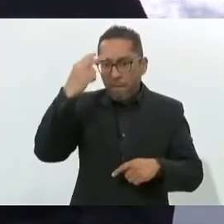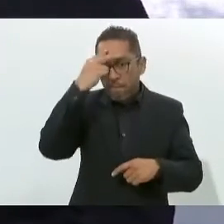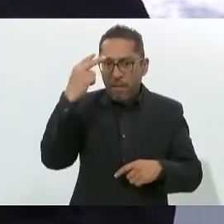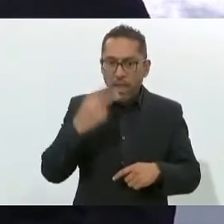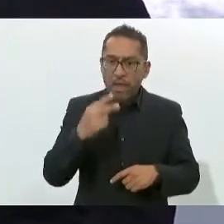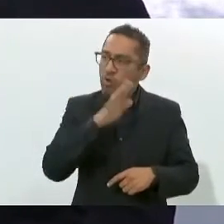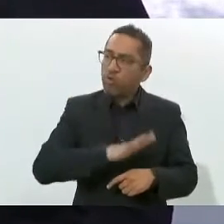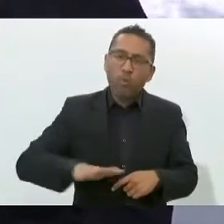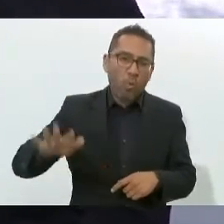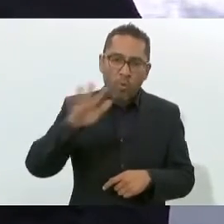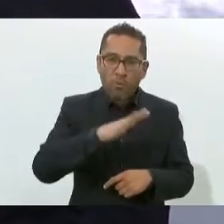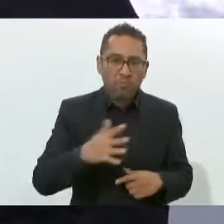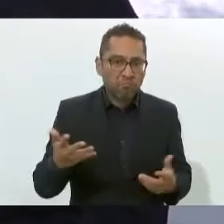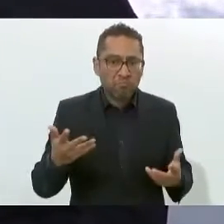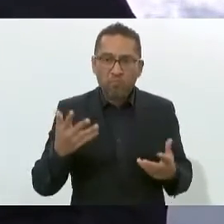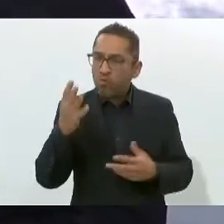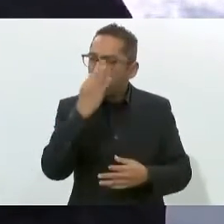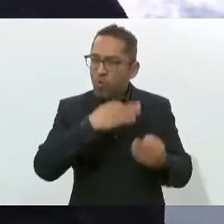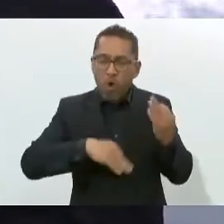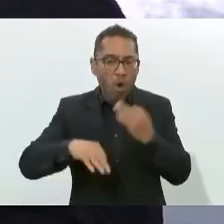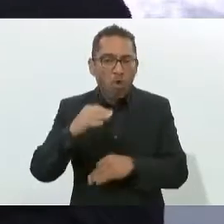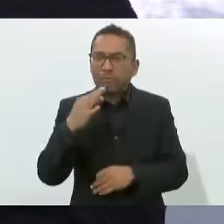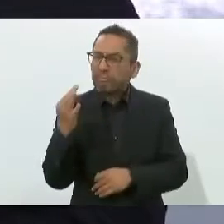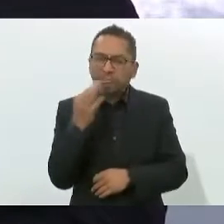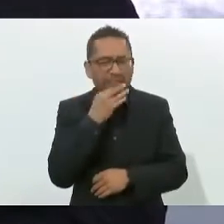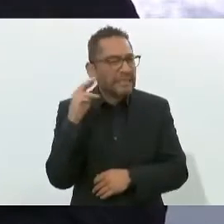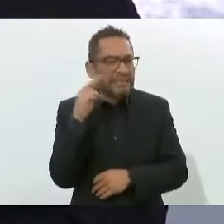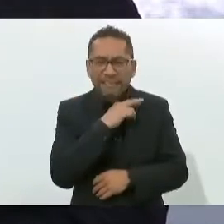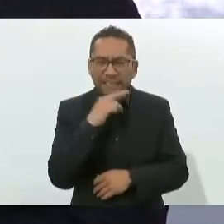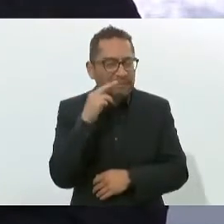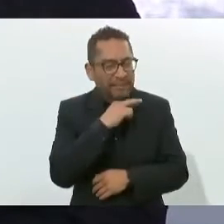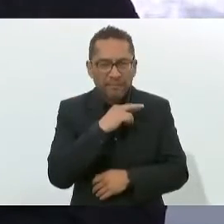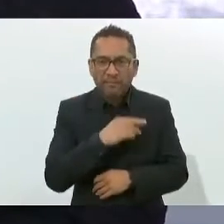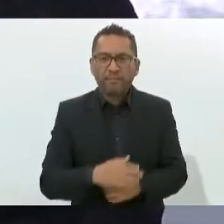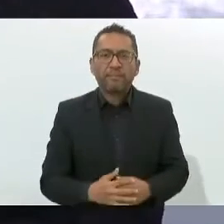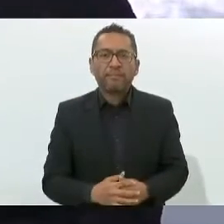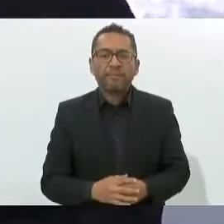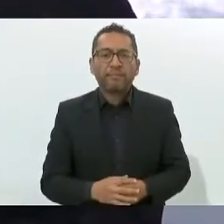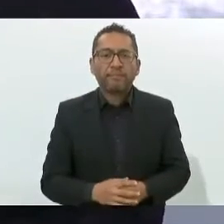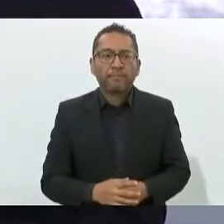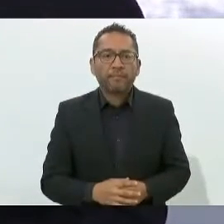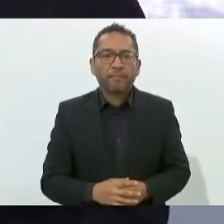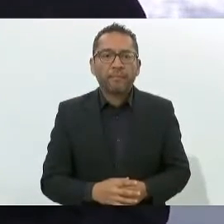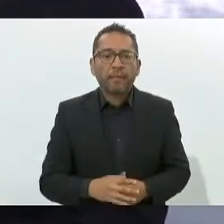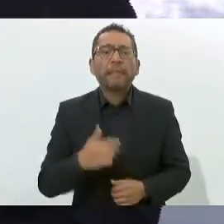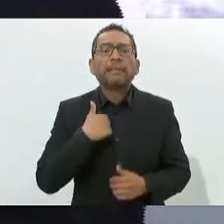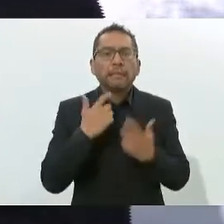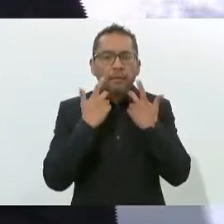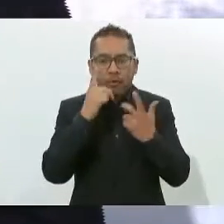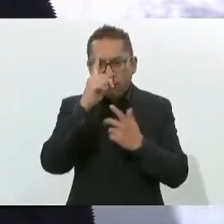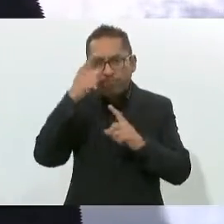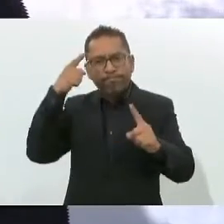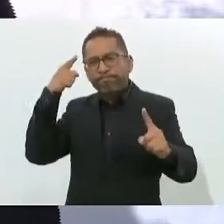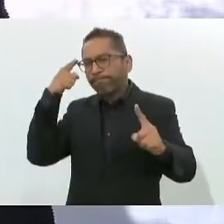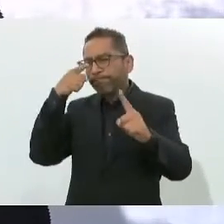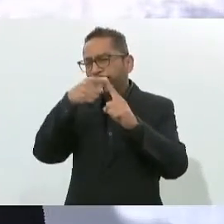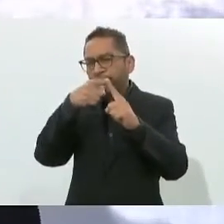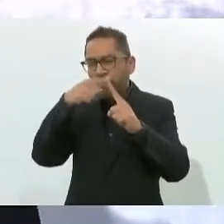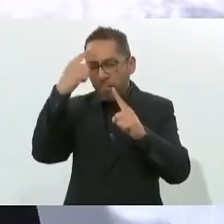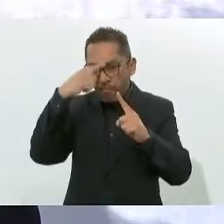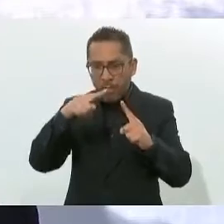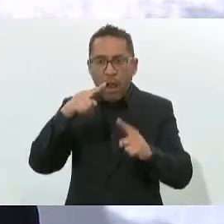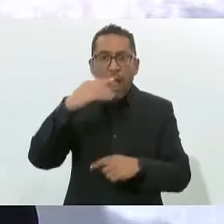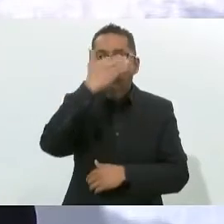mexicanos lo más pronto posible. Tenemos como meta vacunar a todos